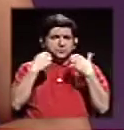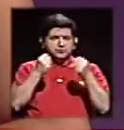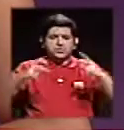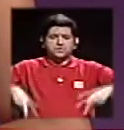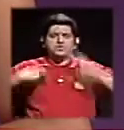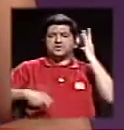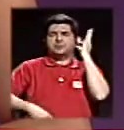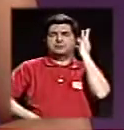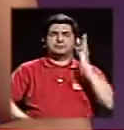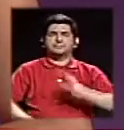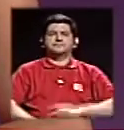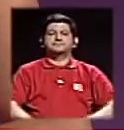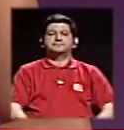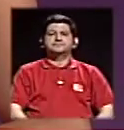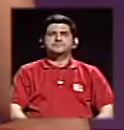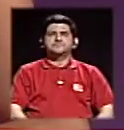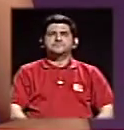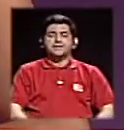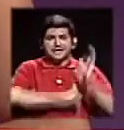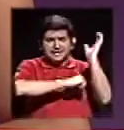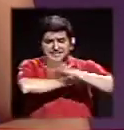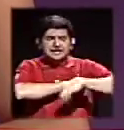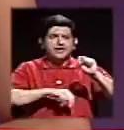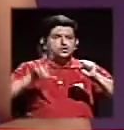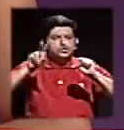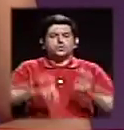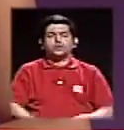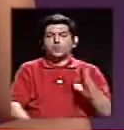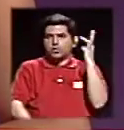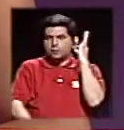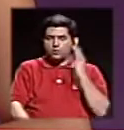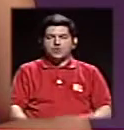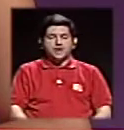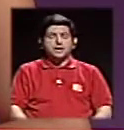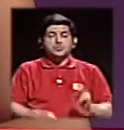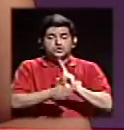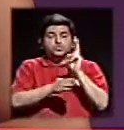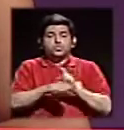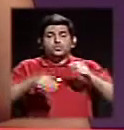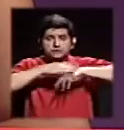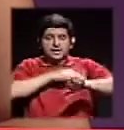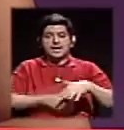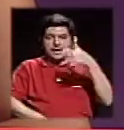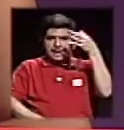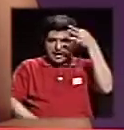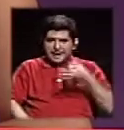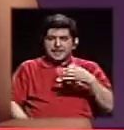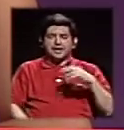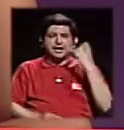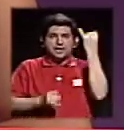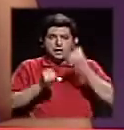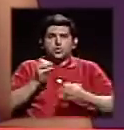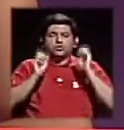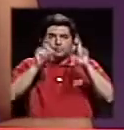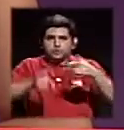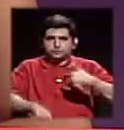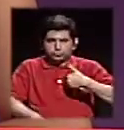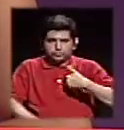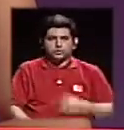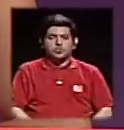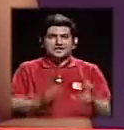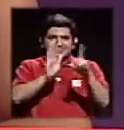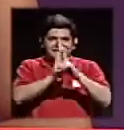vida de las mujeres. Penalizado o no, las mujeres recurren al aborto cuando lo consideran su último recurso.